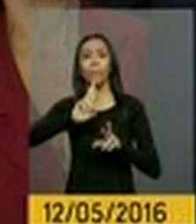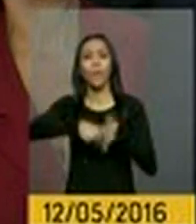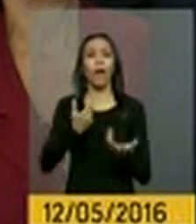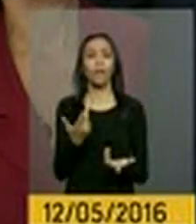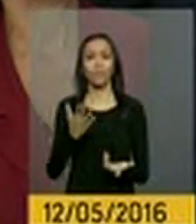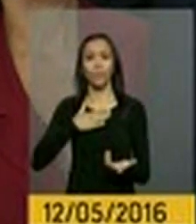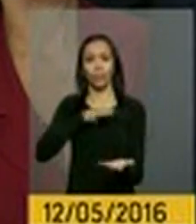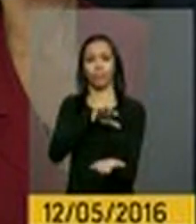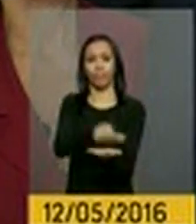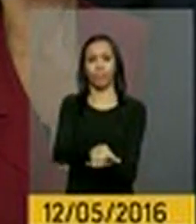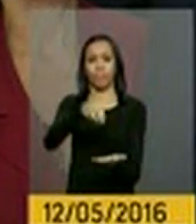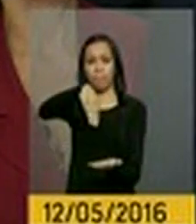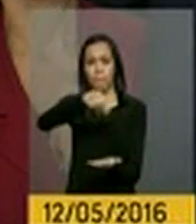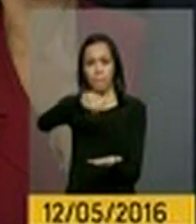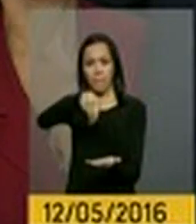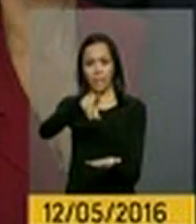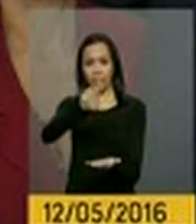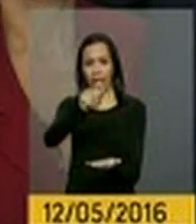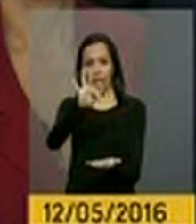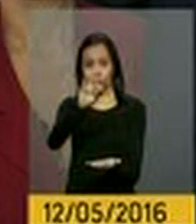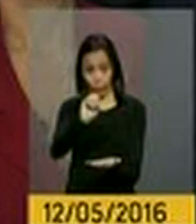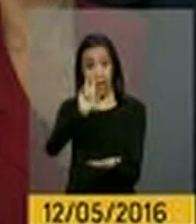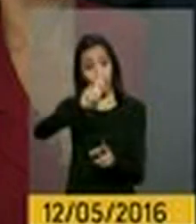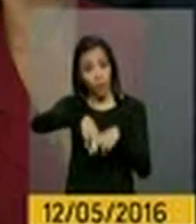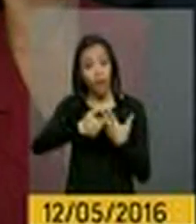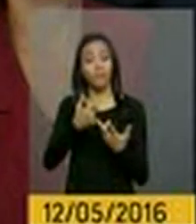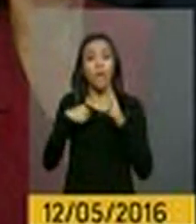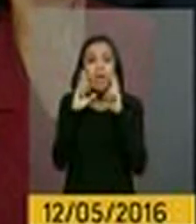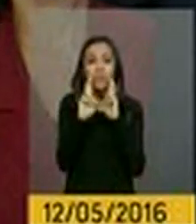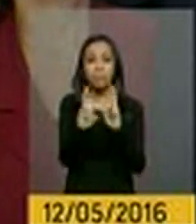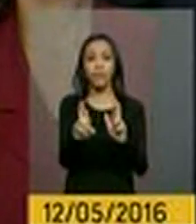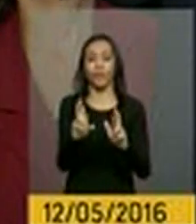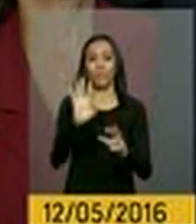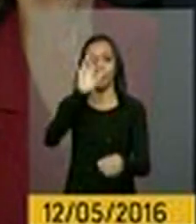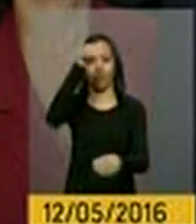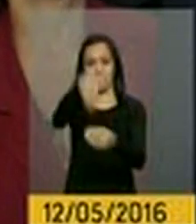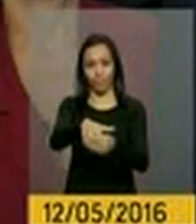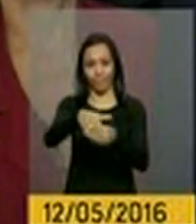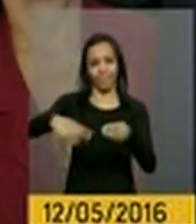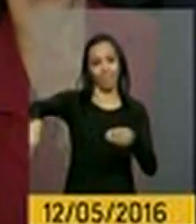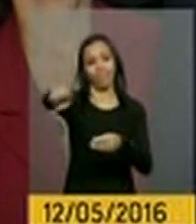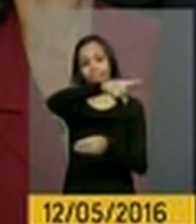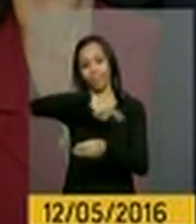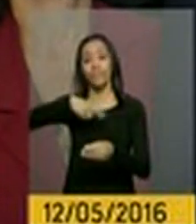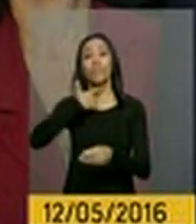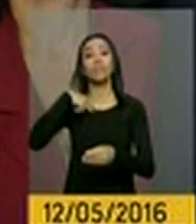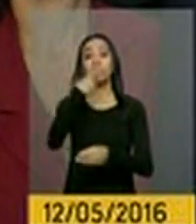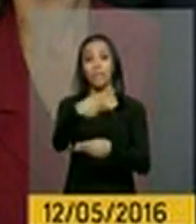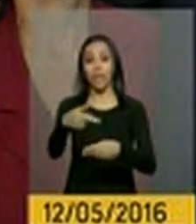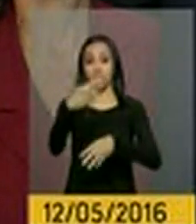Dilma r convocó el jueves a los brasileños a movilizarse para resistir lo que consideró un golpe en su